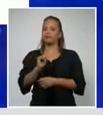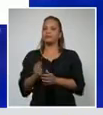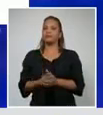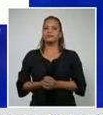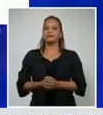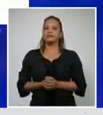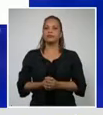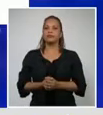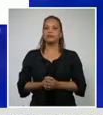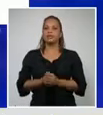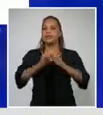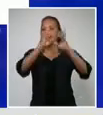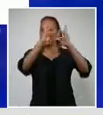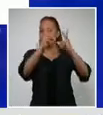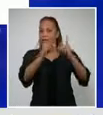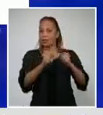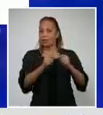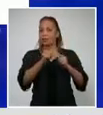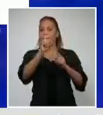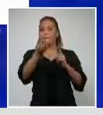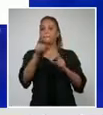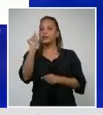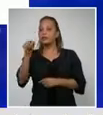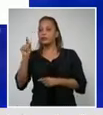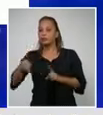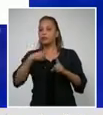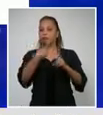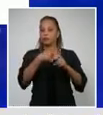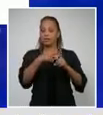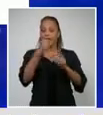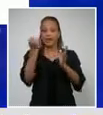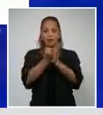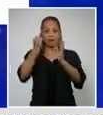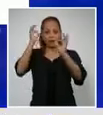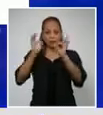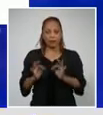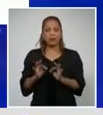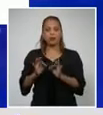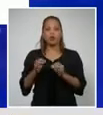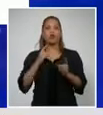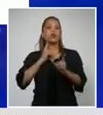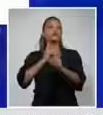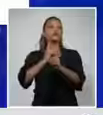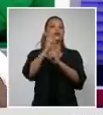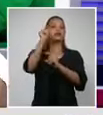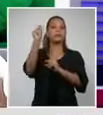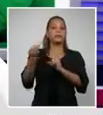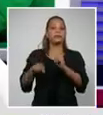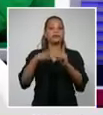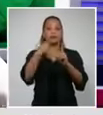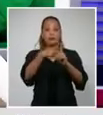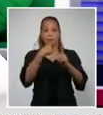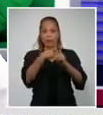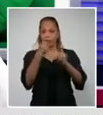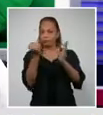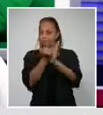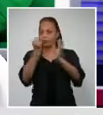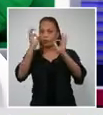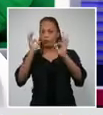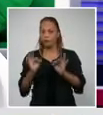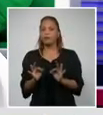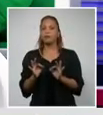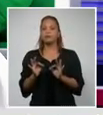Ya el número de personas que se diagnostican en Cuba, que son contactos de casos ya diagnosticados